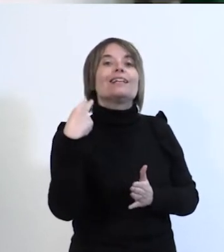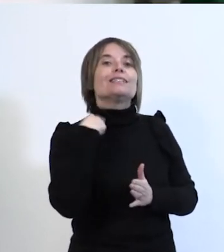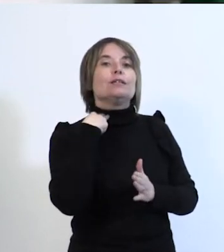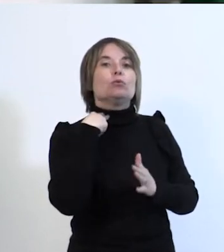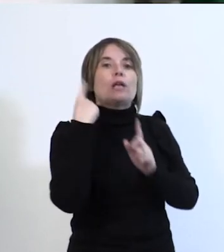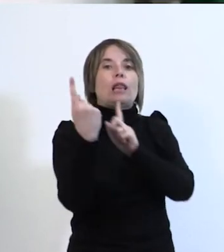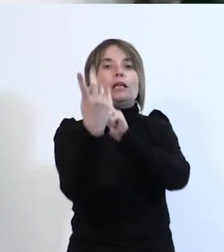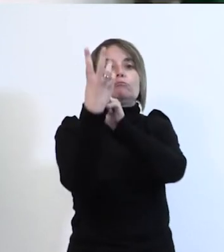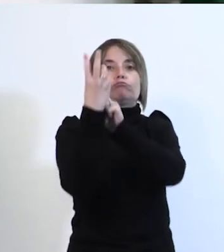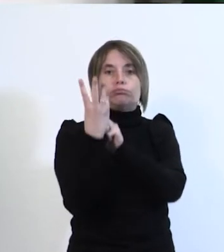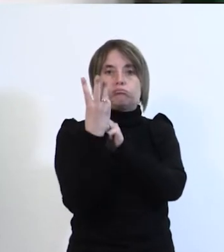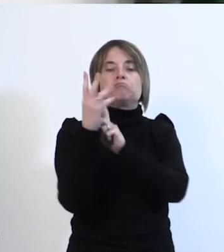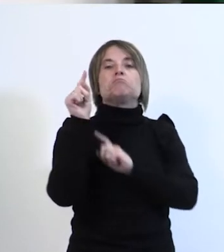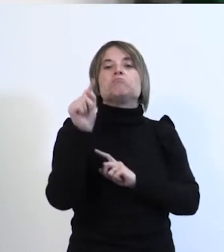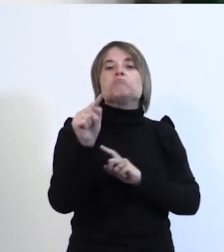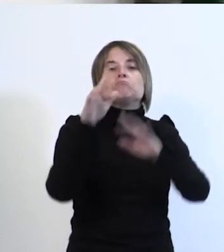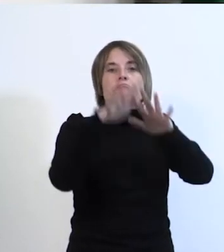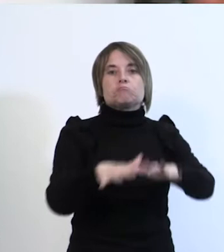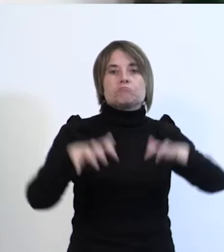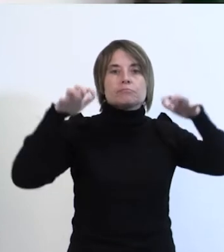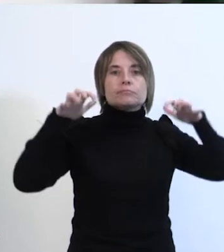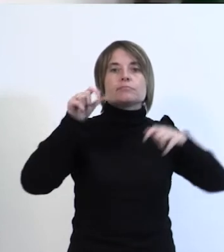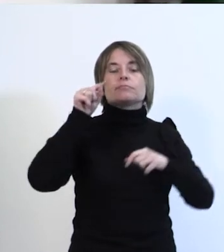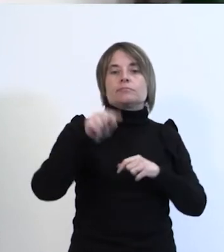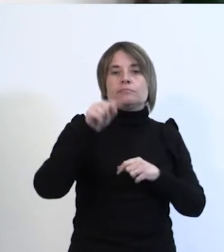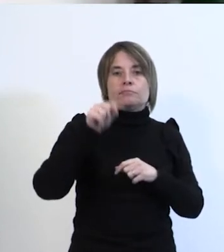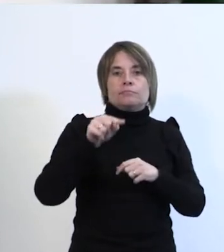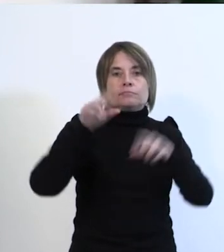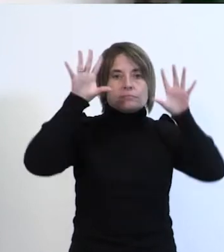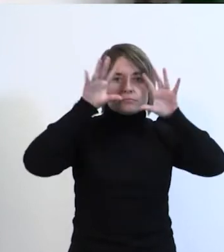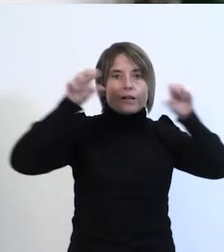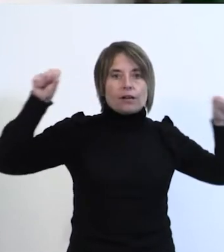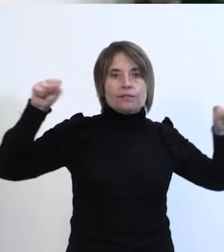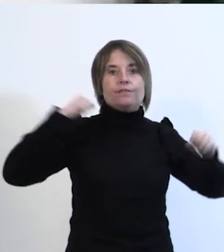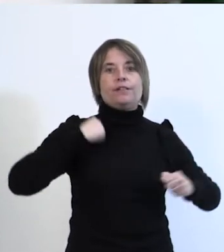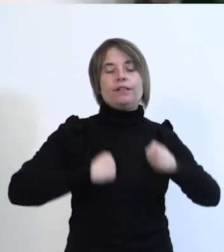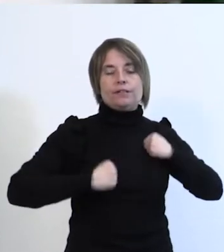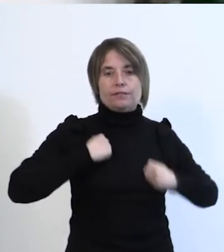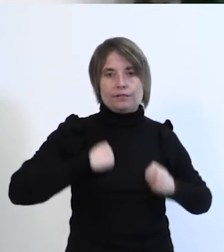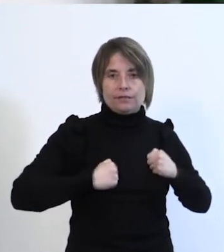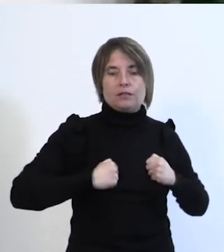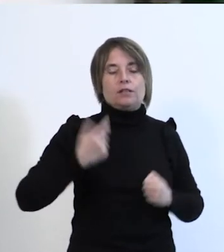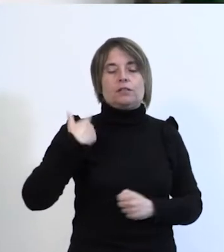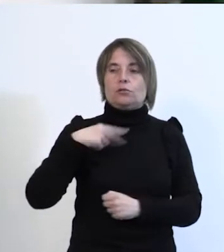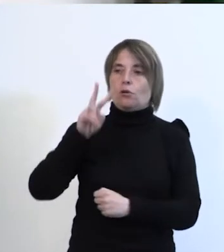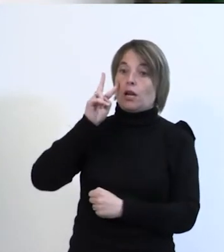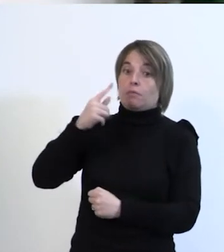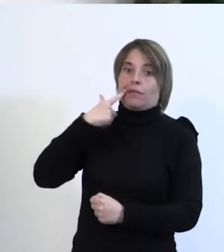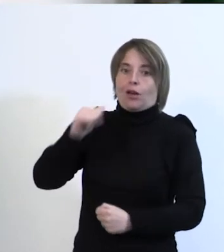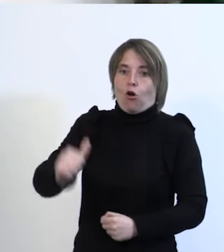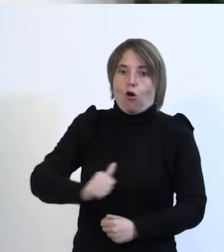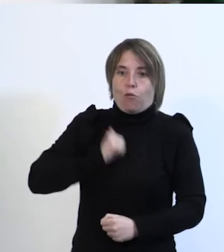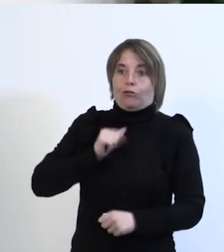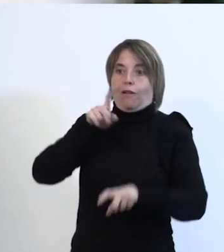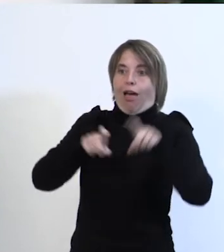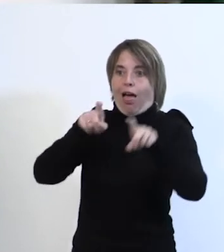diputadas del partido de gobierno en un evento de la Embajada de Canadá era. Yo las vi y dije, esta es